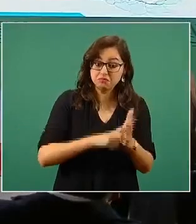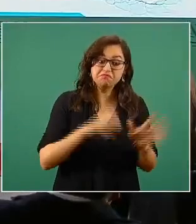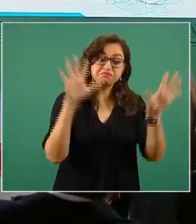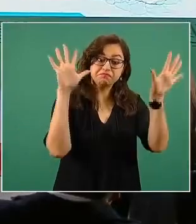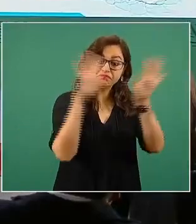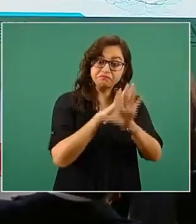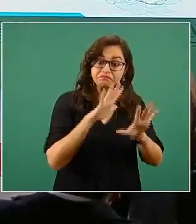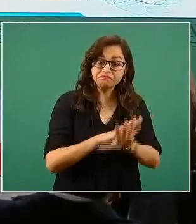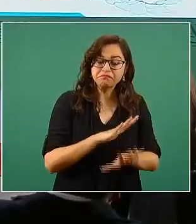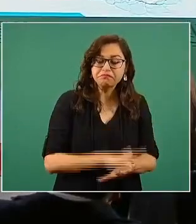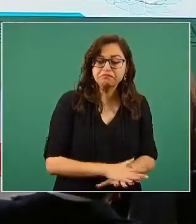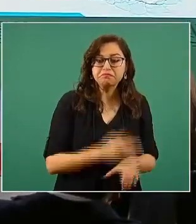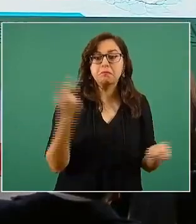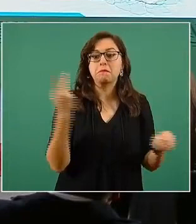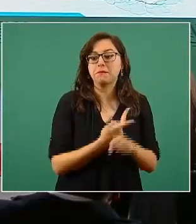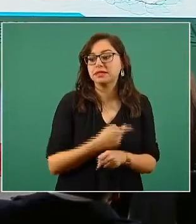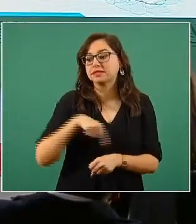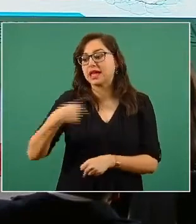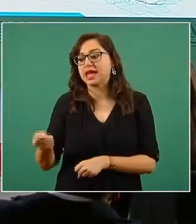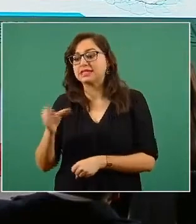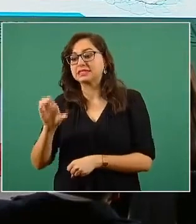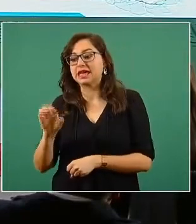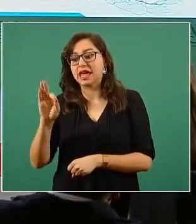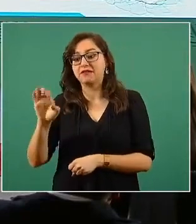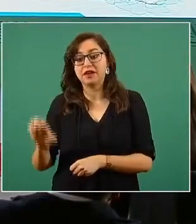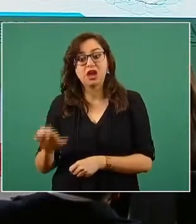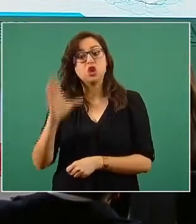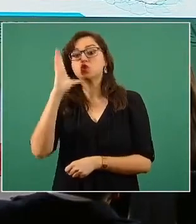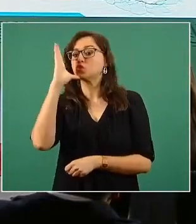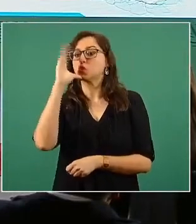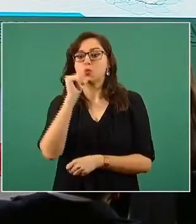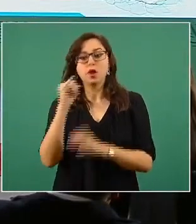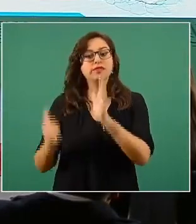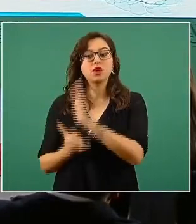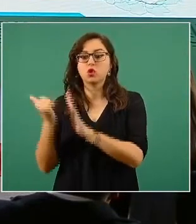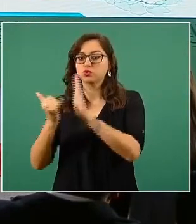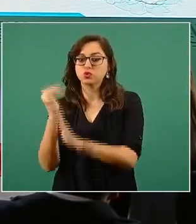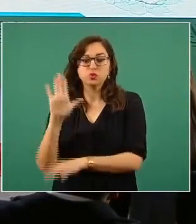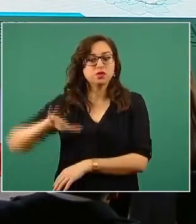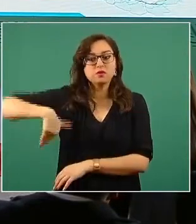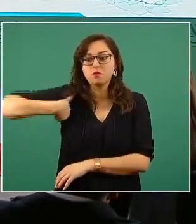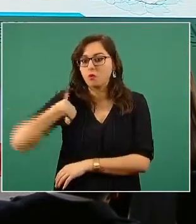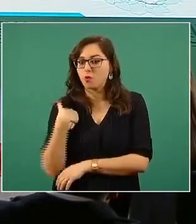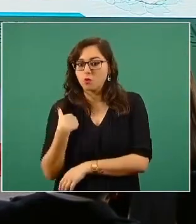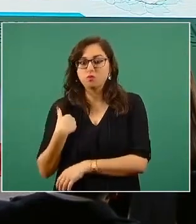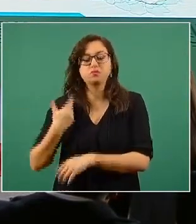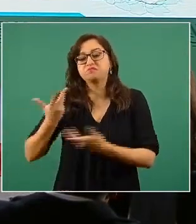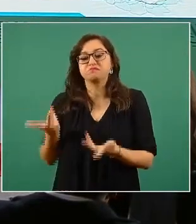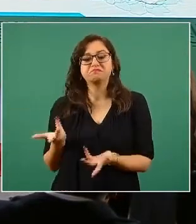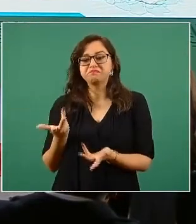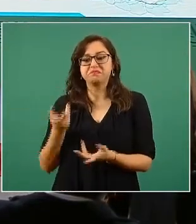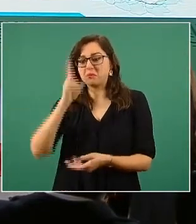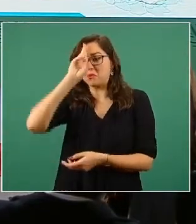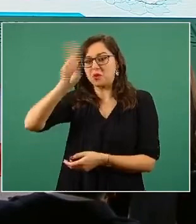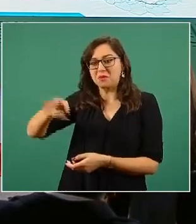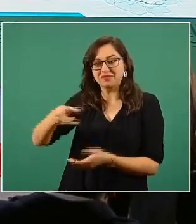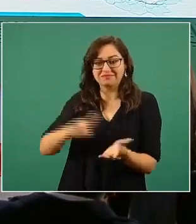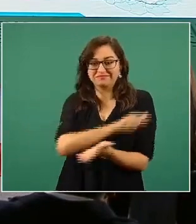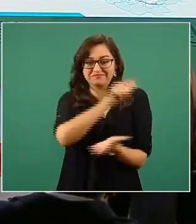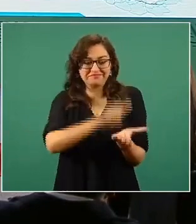reforma energética, CFE no puede invertir en almacenamiento, sí lo puede contratar. ¿Cómo usamos hoy los almacenamientos? Pues tenemos las terminales de Manzanillo y